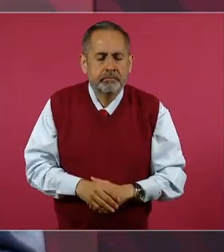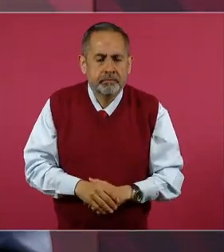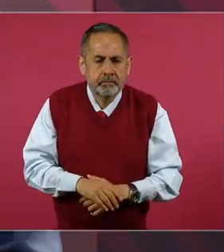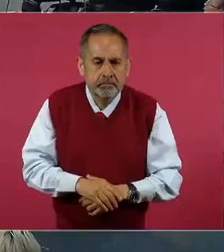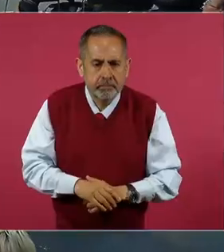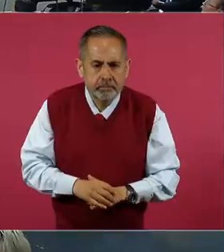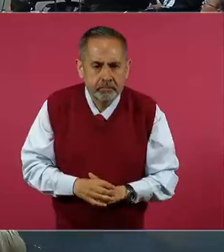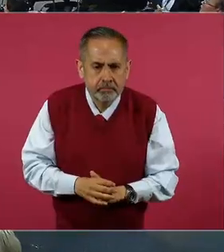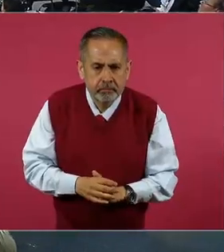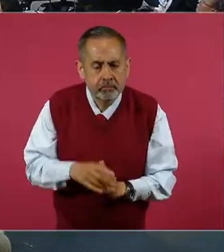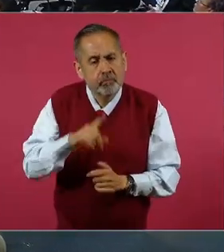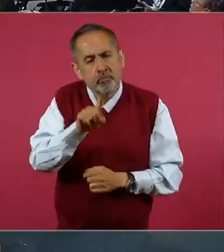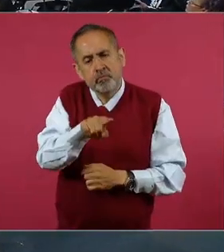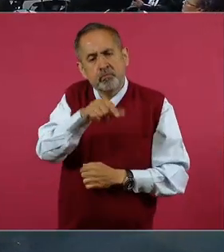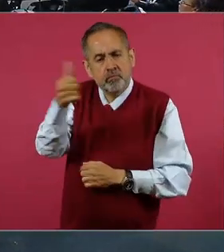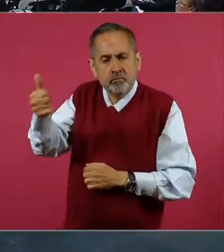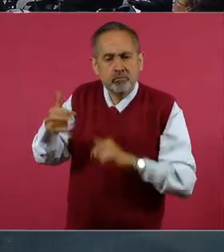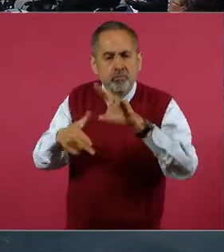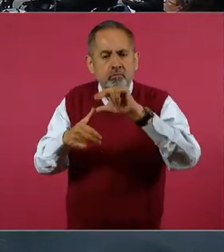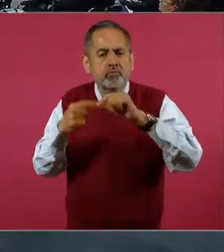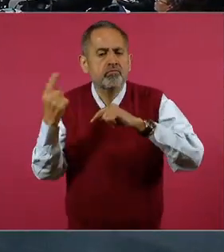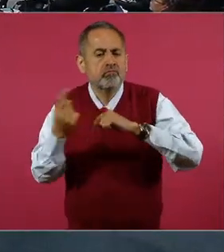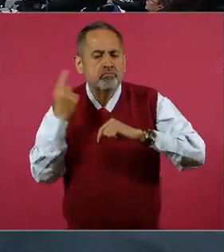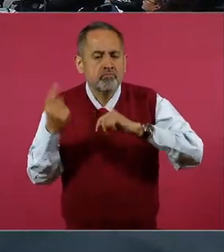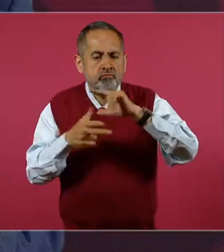En el otro huracán,